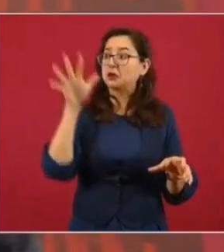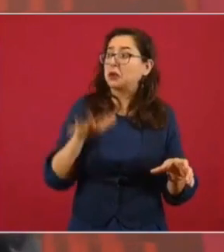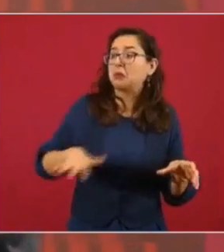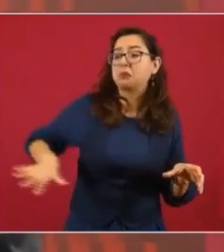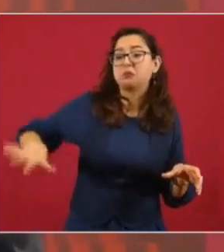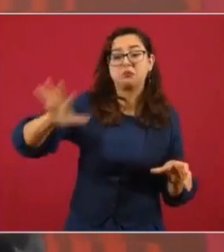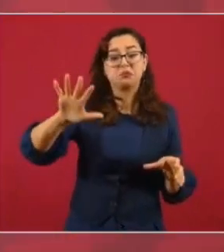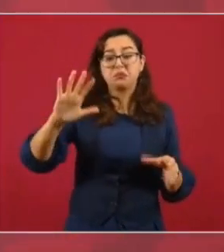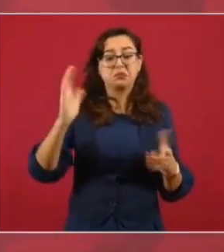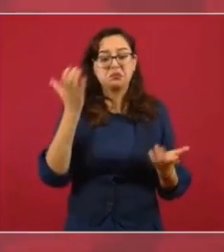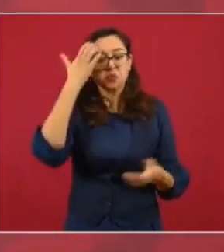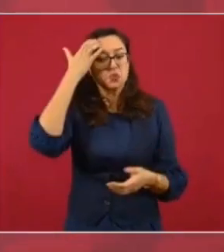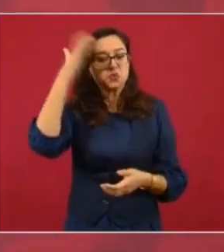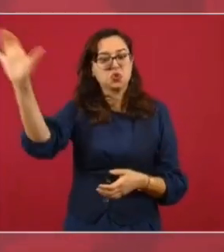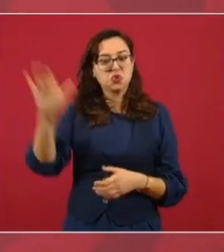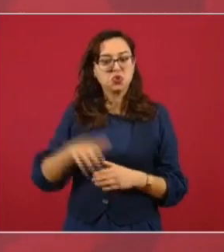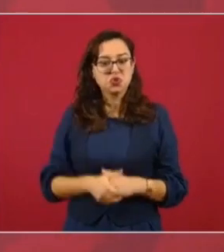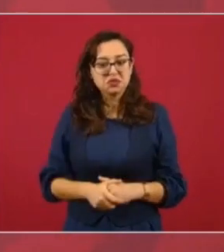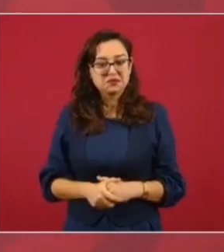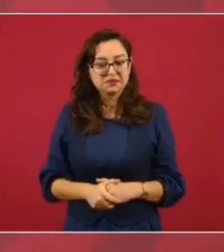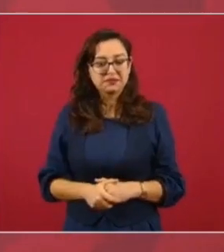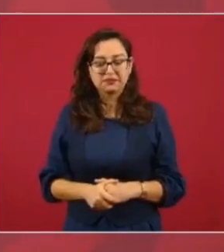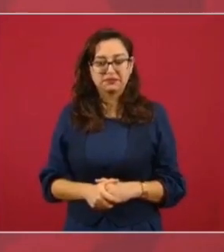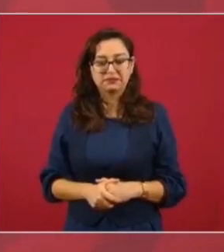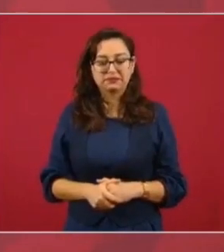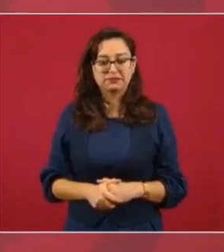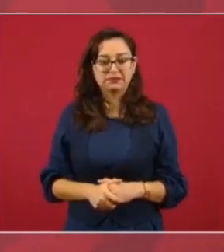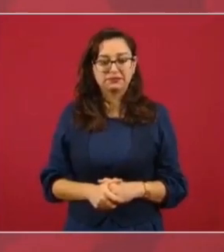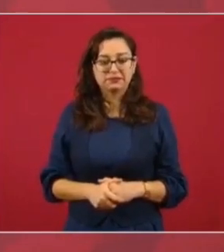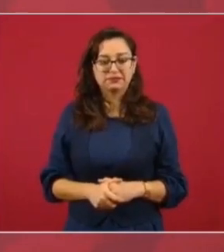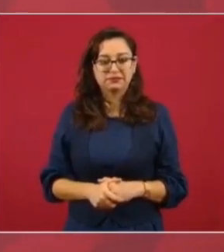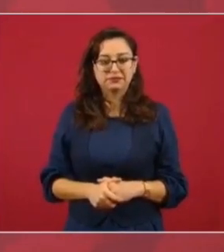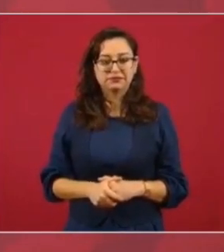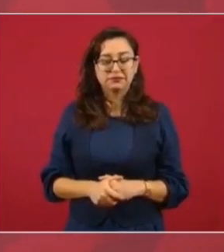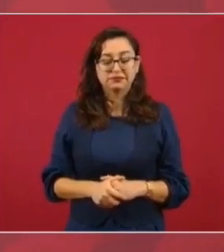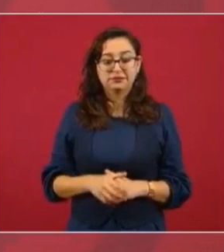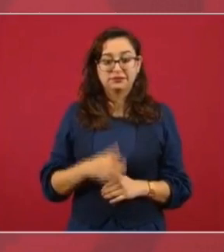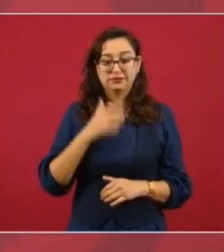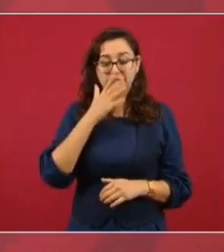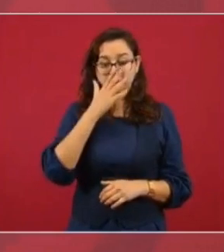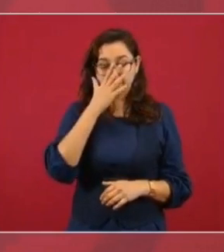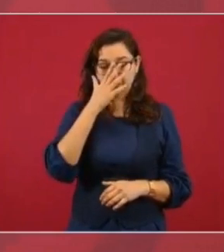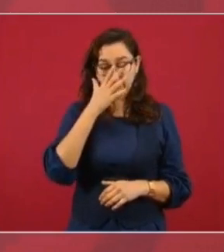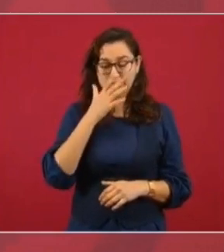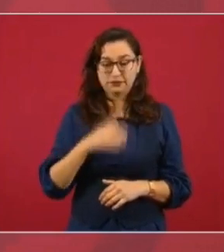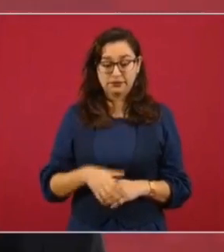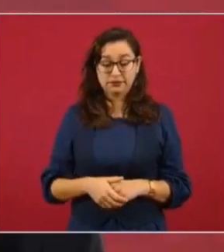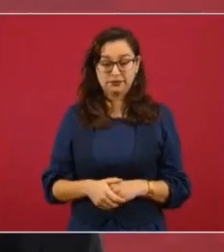así, casi colectiva. Entonces, una persona